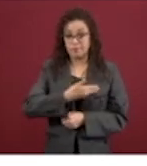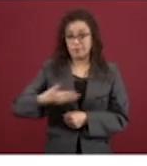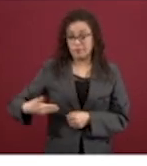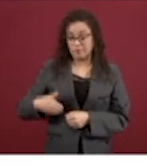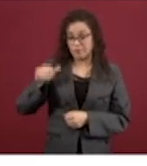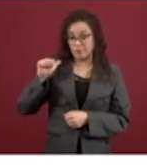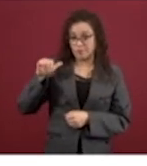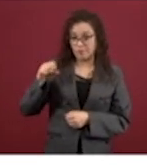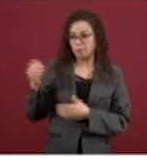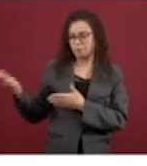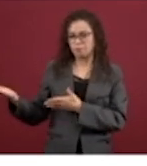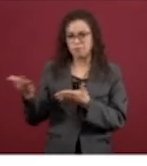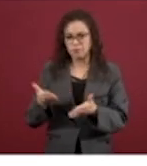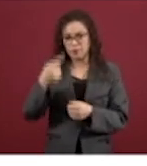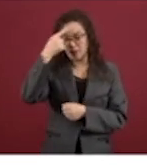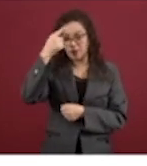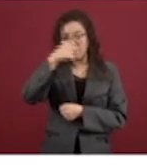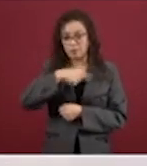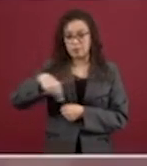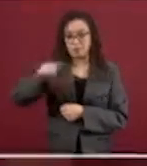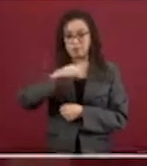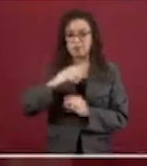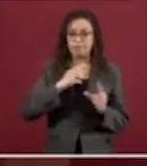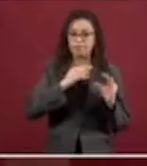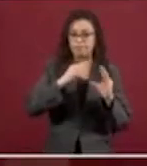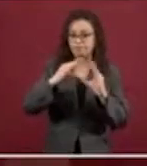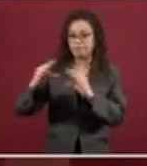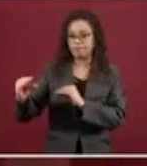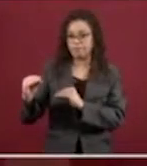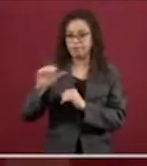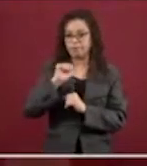Comisión de Formación de Recursos Humanos en Salud para que este año